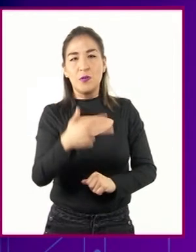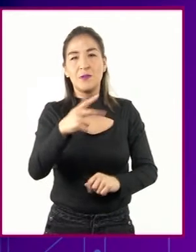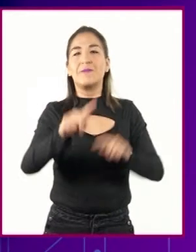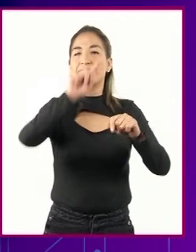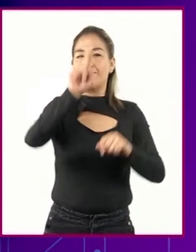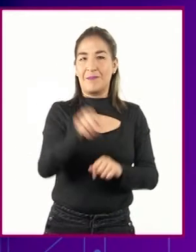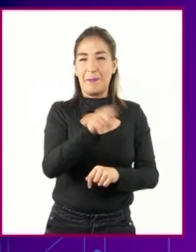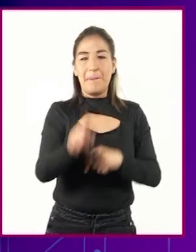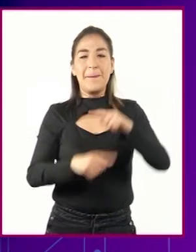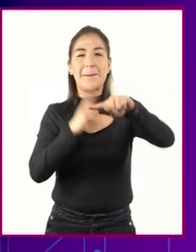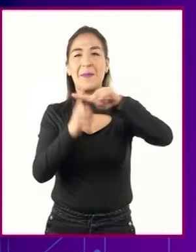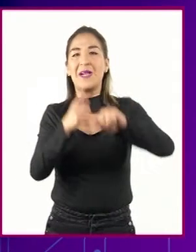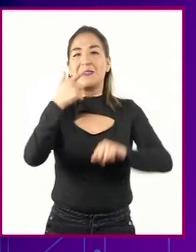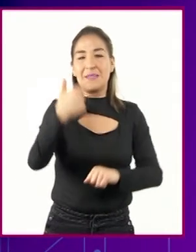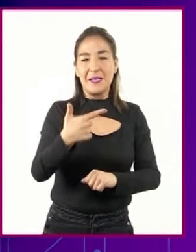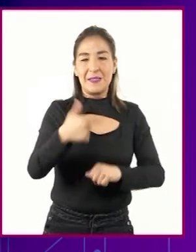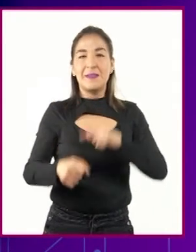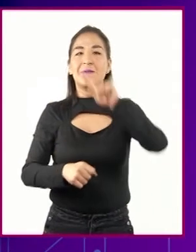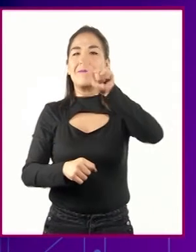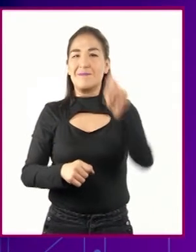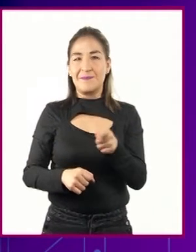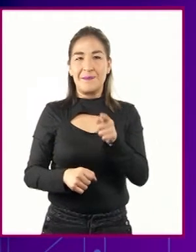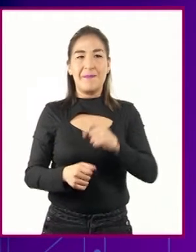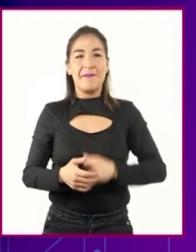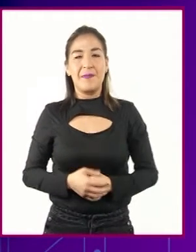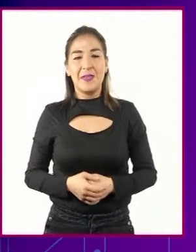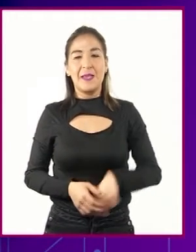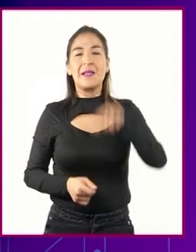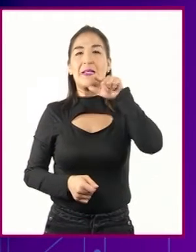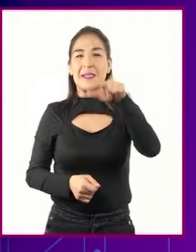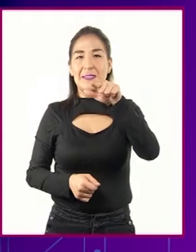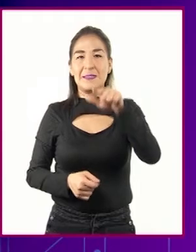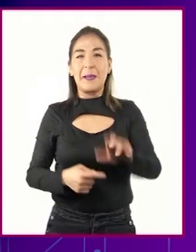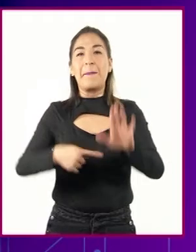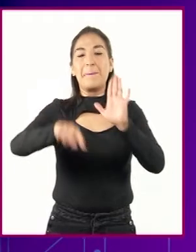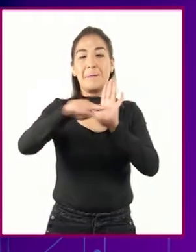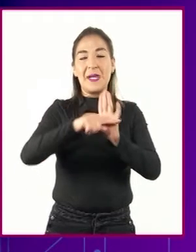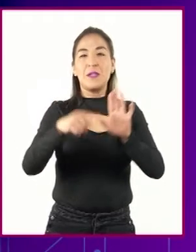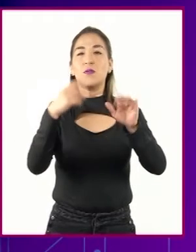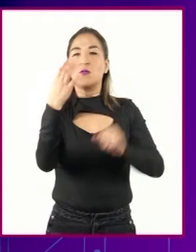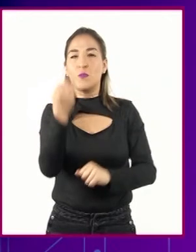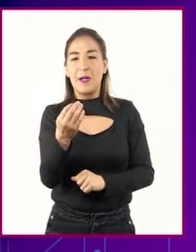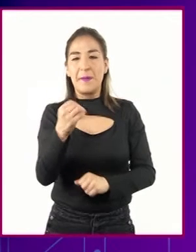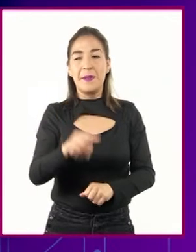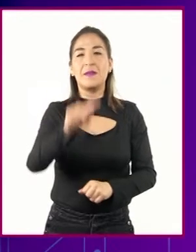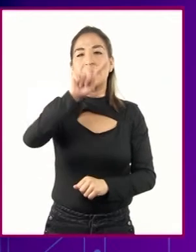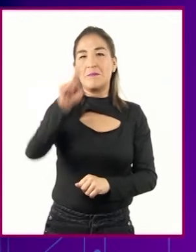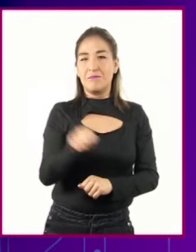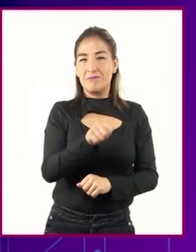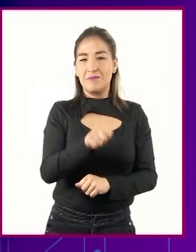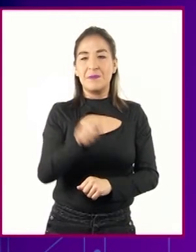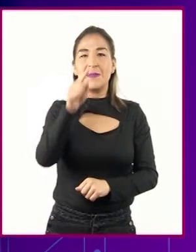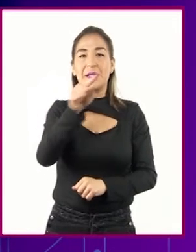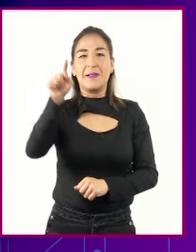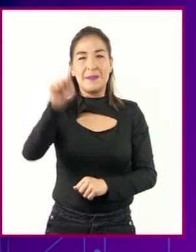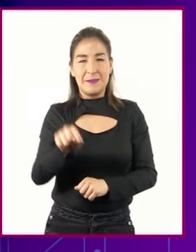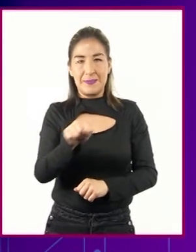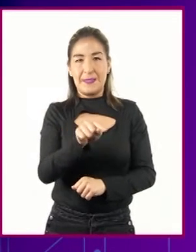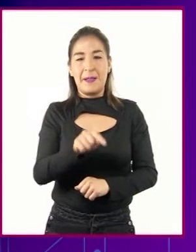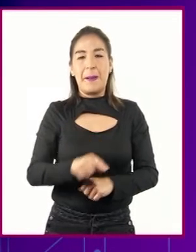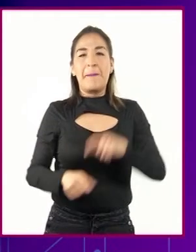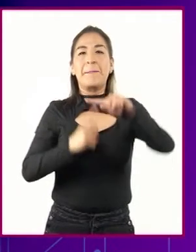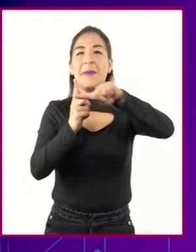paréntesis, más 7, se abre un paréntesis, 17 menos 9, cerramos el paréntesis y el